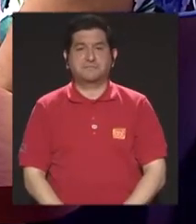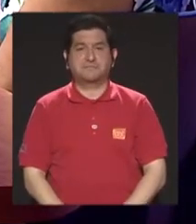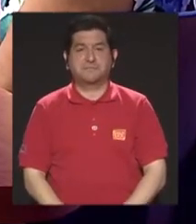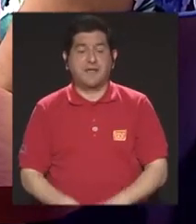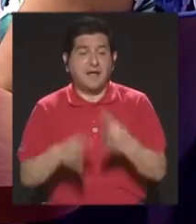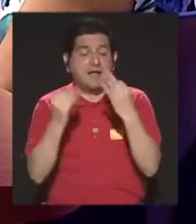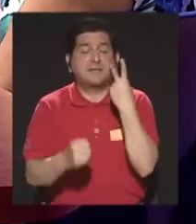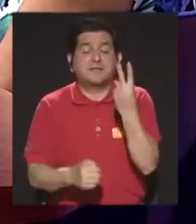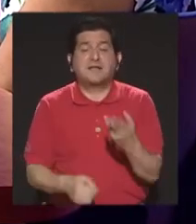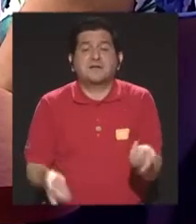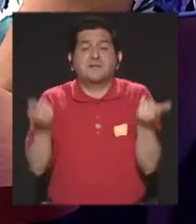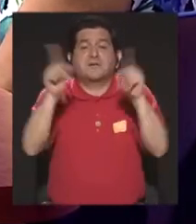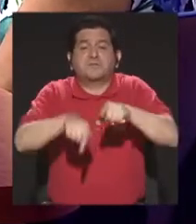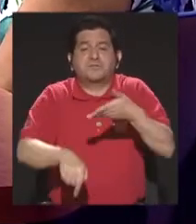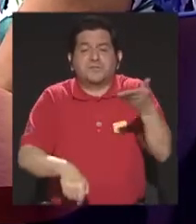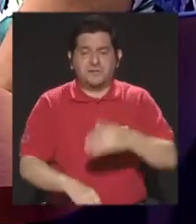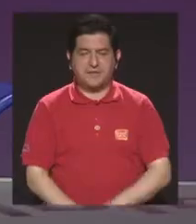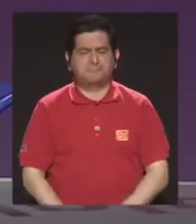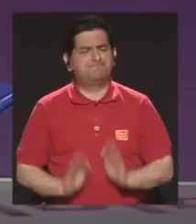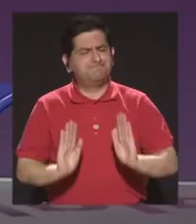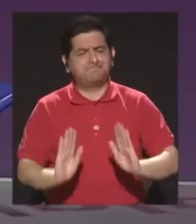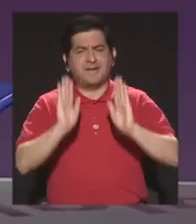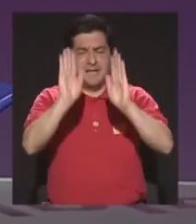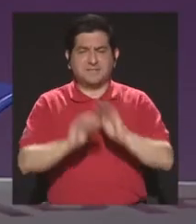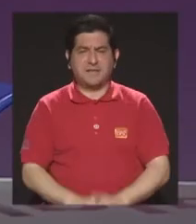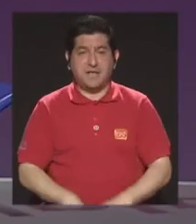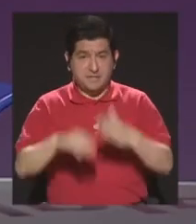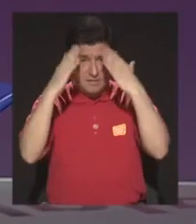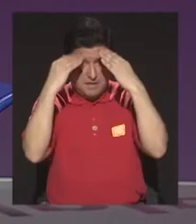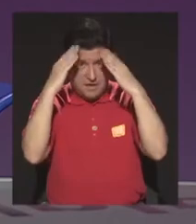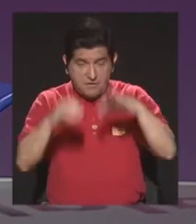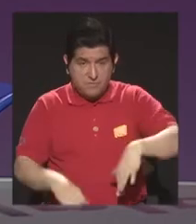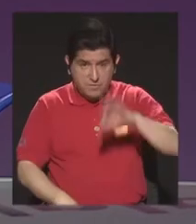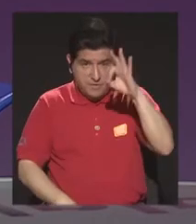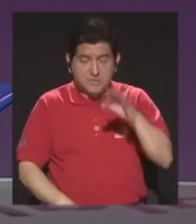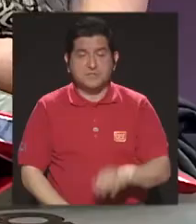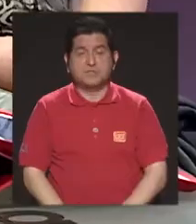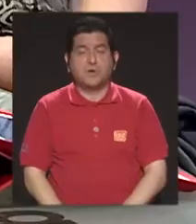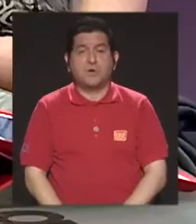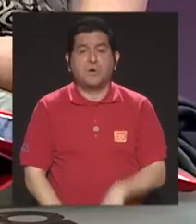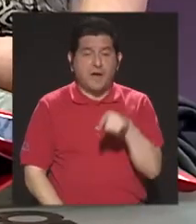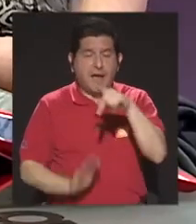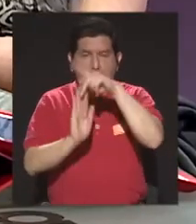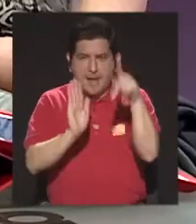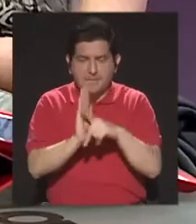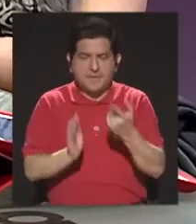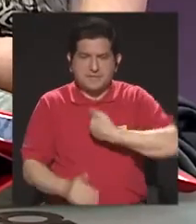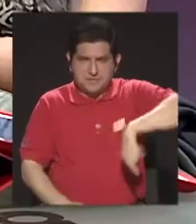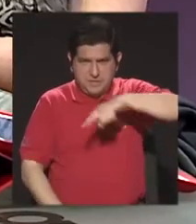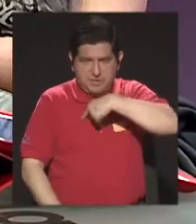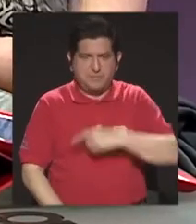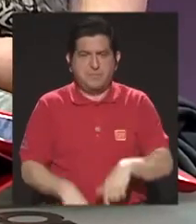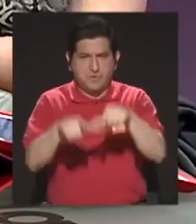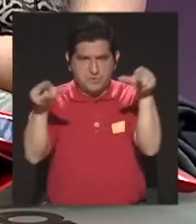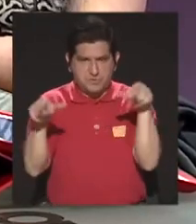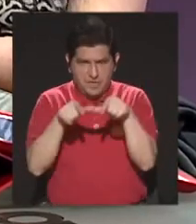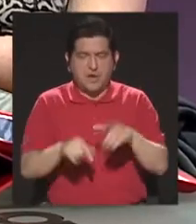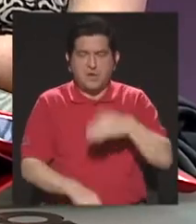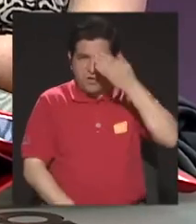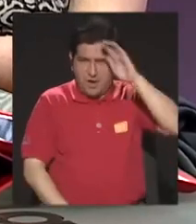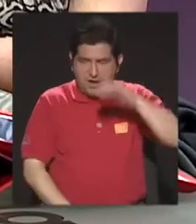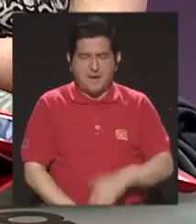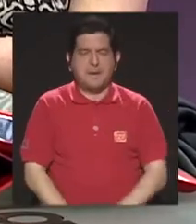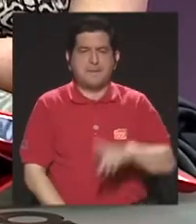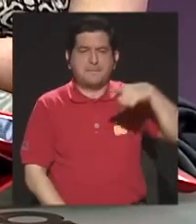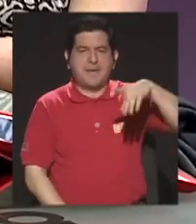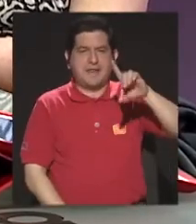A ver qué pasa. Excelente. Pueden encontrar más información de cuáles son los principios a los que nos adherimos en la página de Facebook de Peras